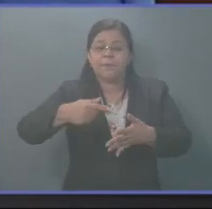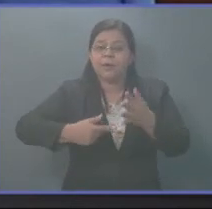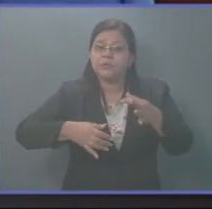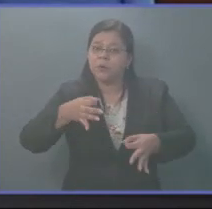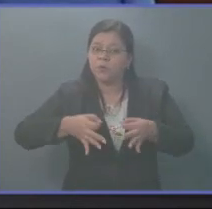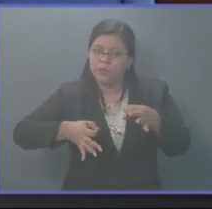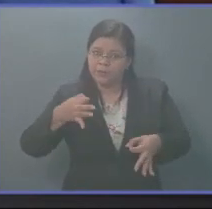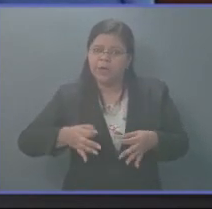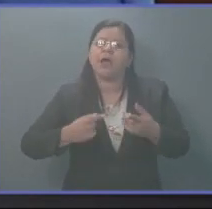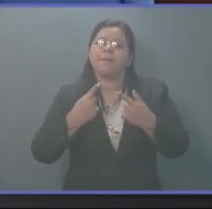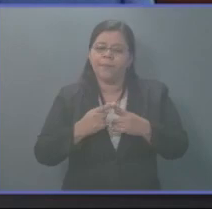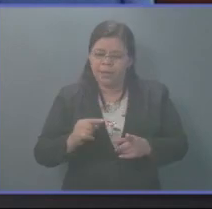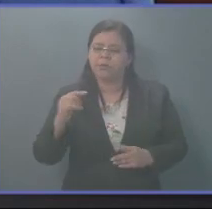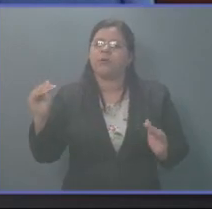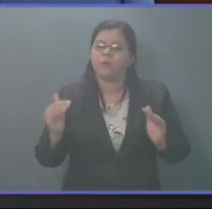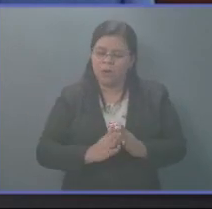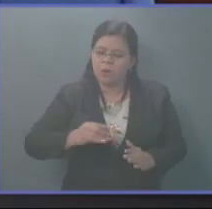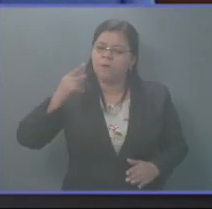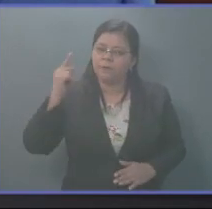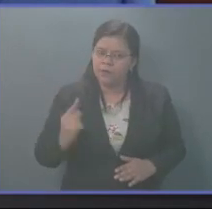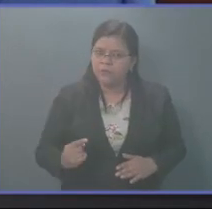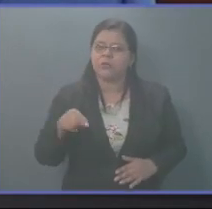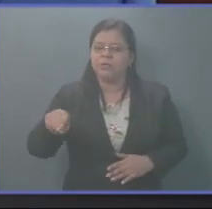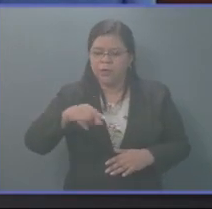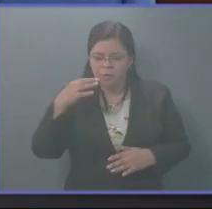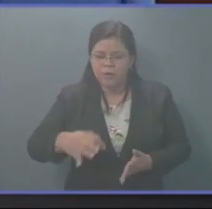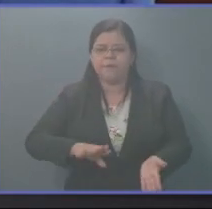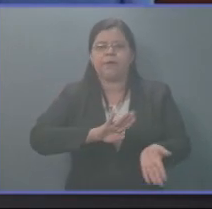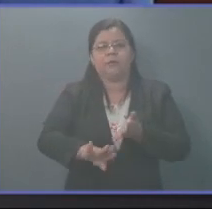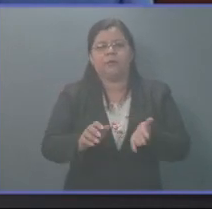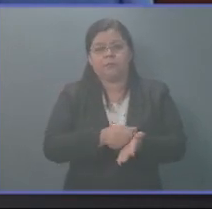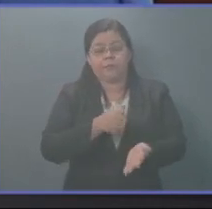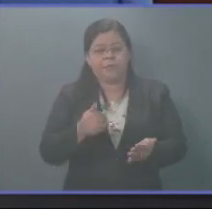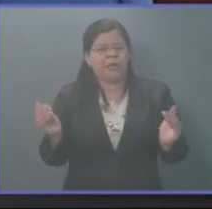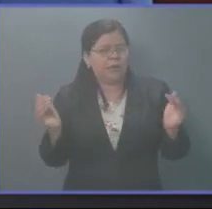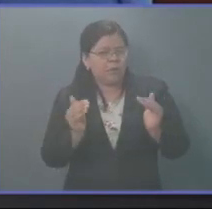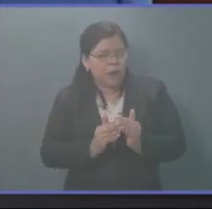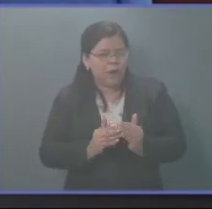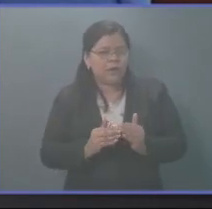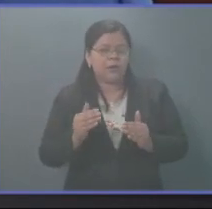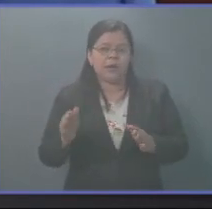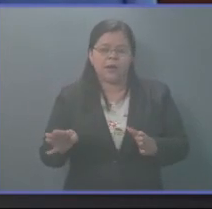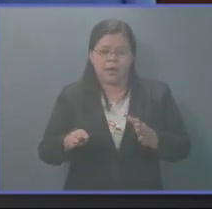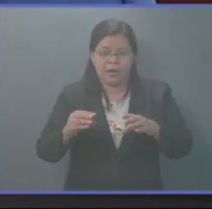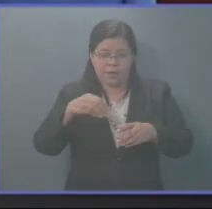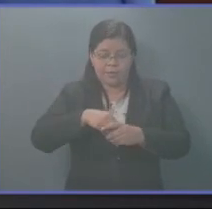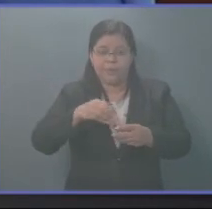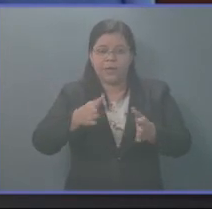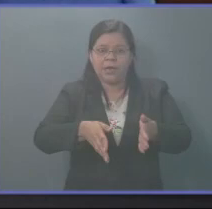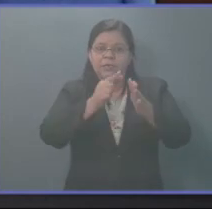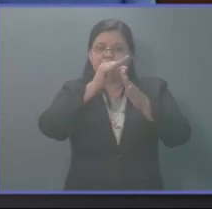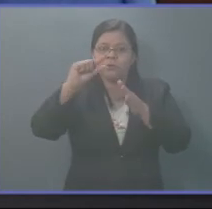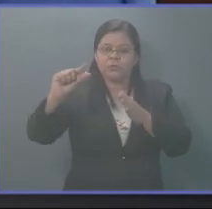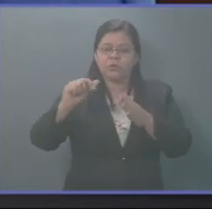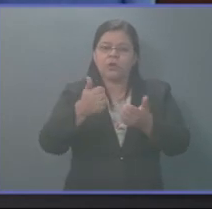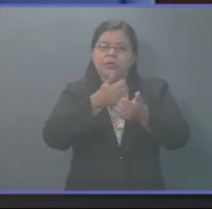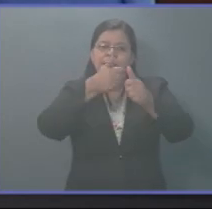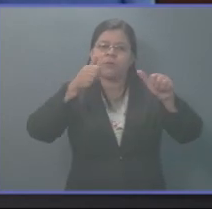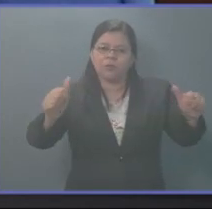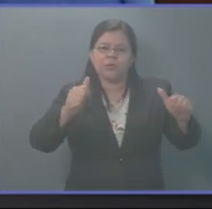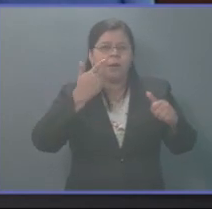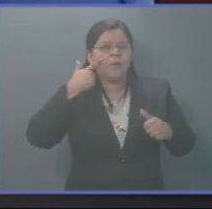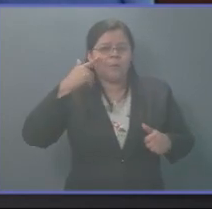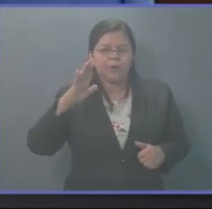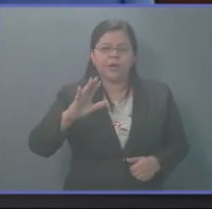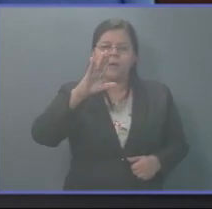se les atribuye la calidad de sujetos de derechos y obligaciones. También se consideran sujetos pasivos de conformidad a esta ley las instituciones autónomas, inclusive la